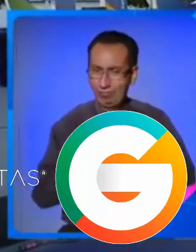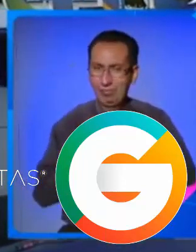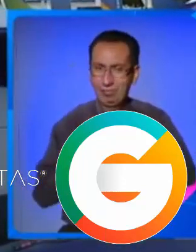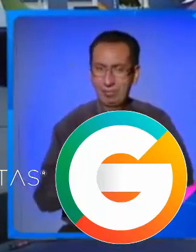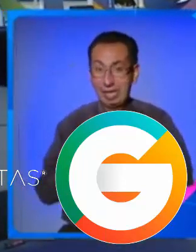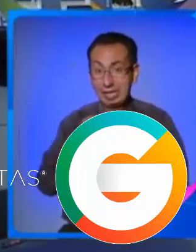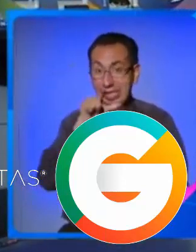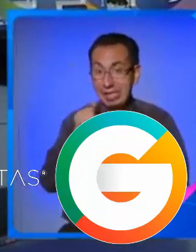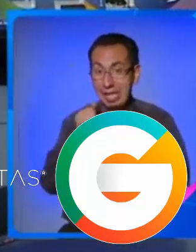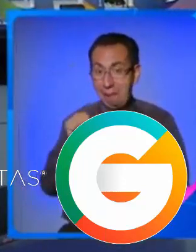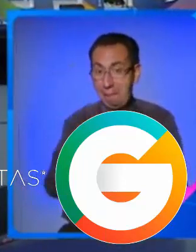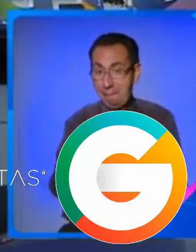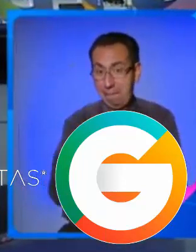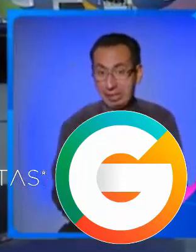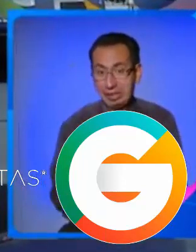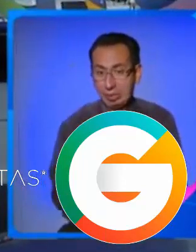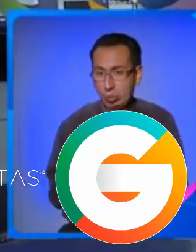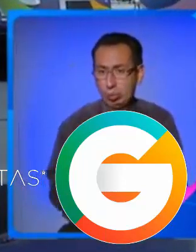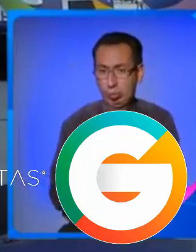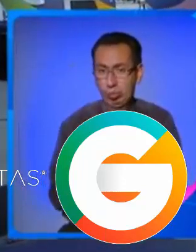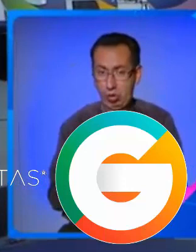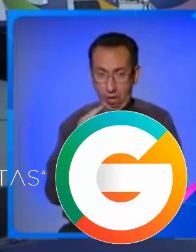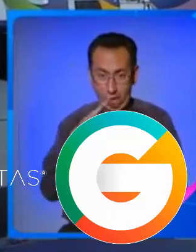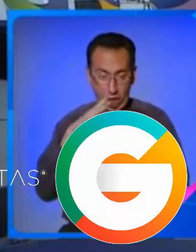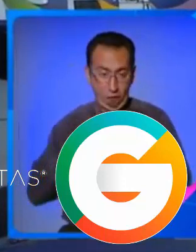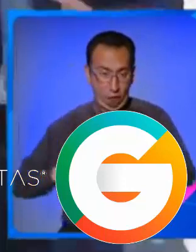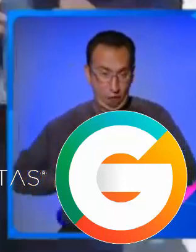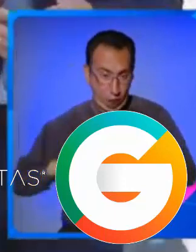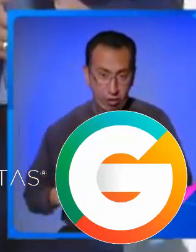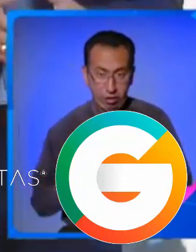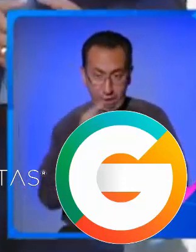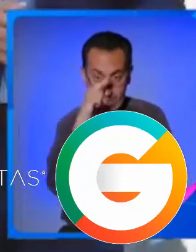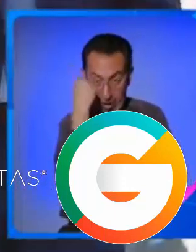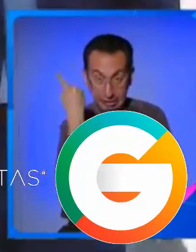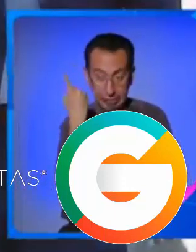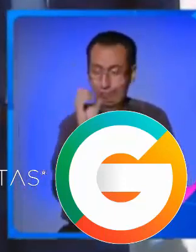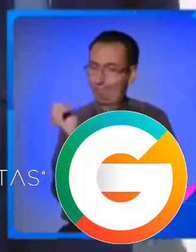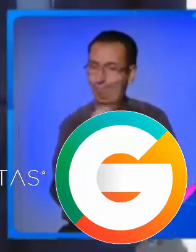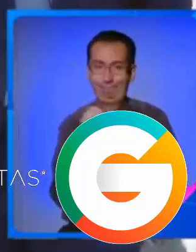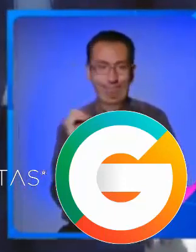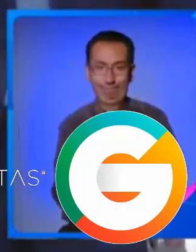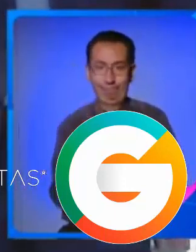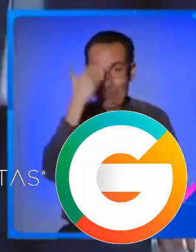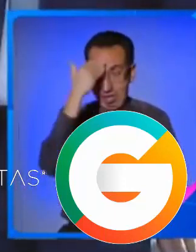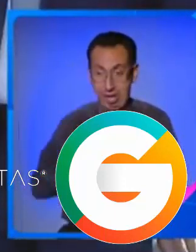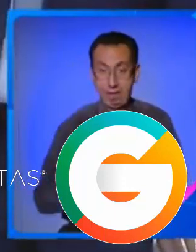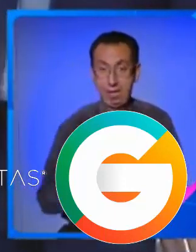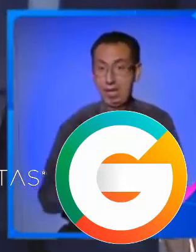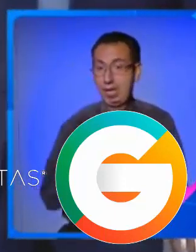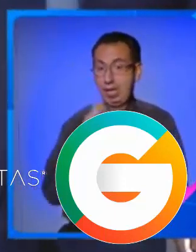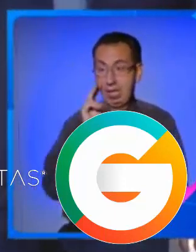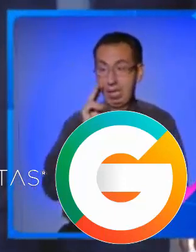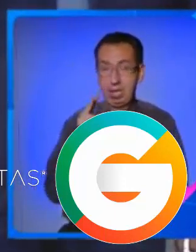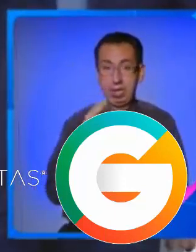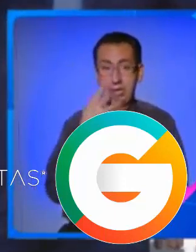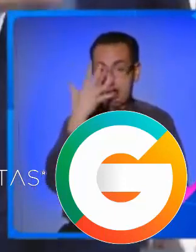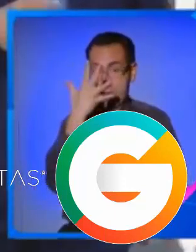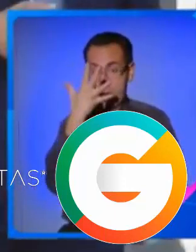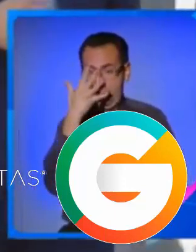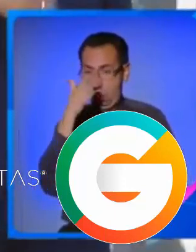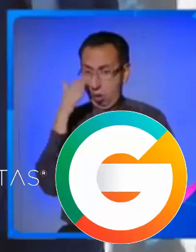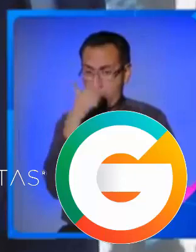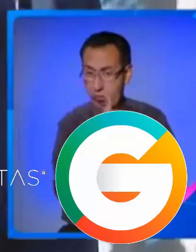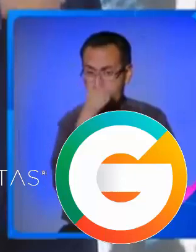17 meses. Un esfuerzo que no fue fácil. Desde un principio, tuvimos 5 objetivos centrales muy